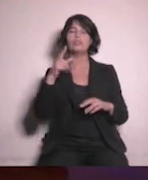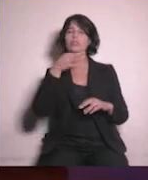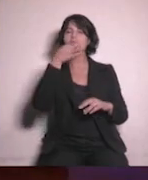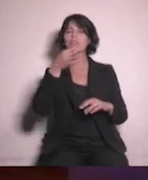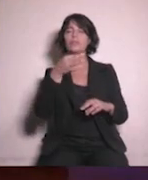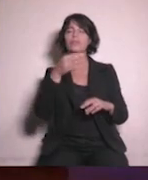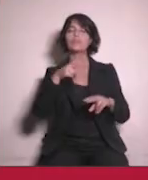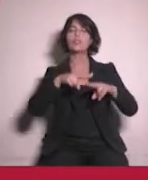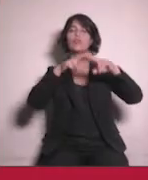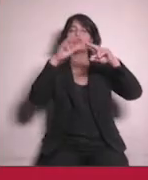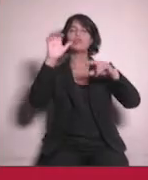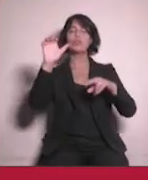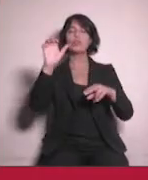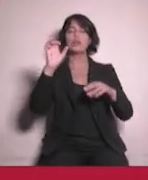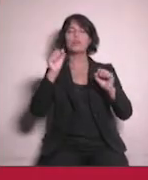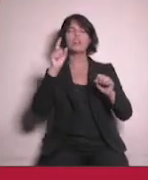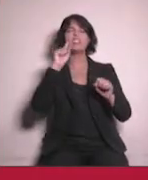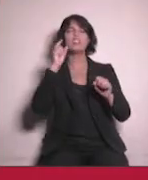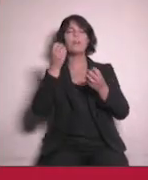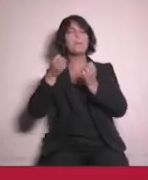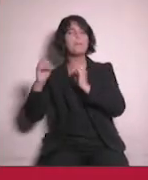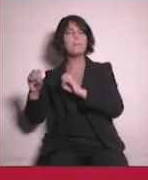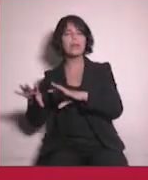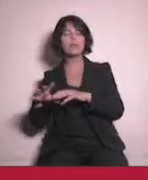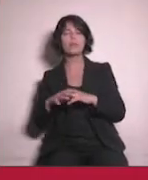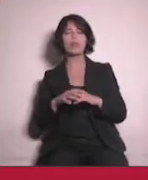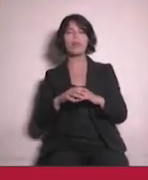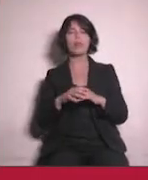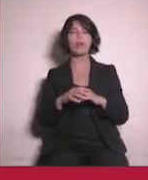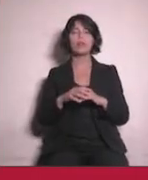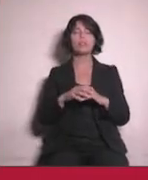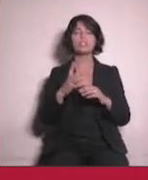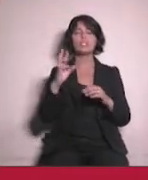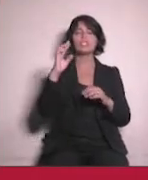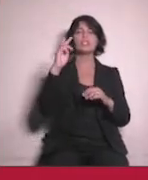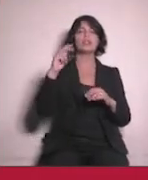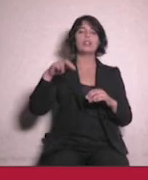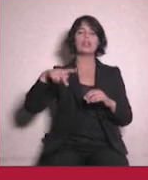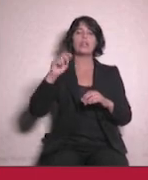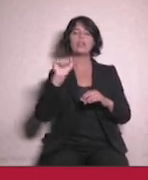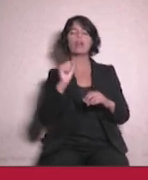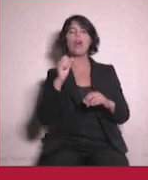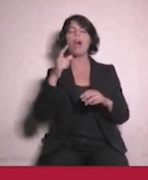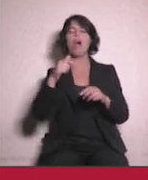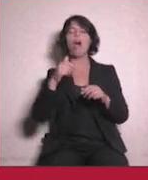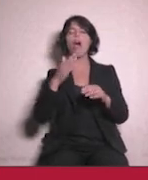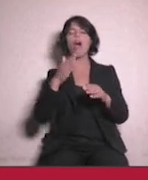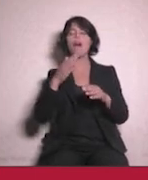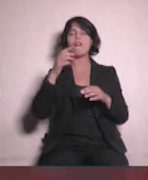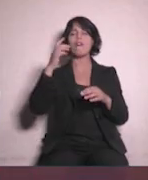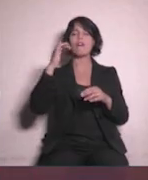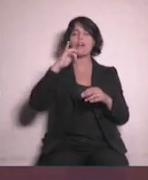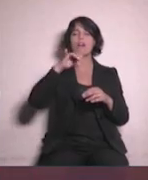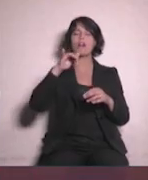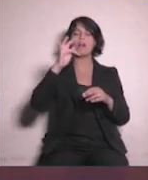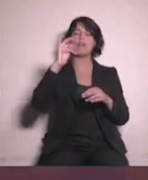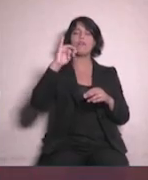dice, ¿el fondo E puede tener pérdidas si es en renta fija? Esa es una pregunta que